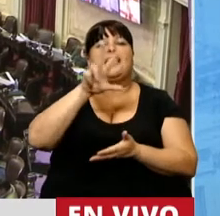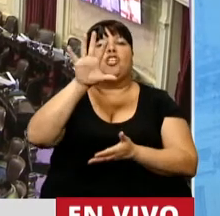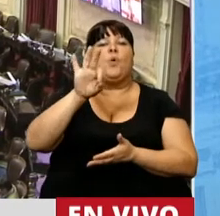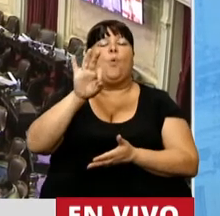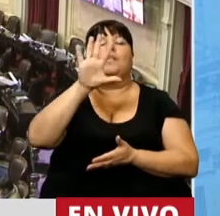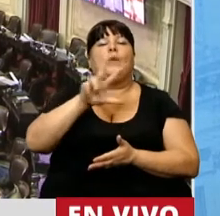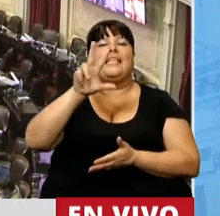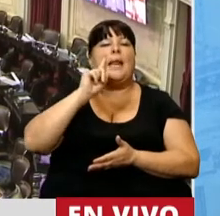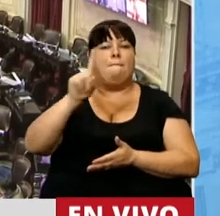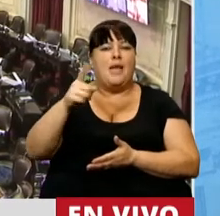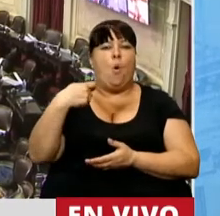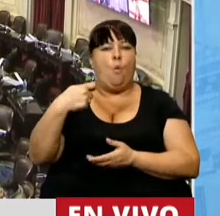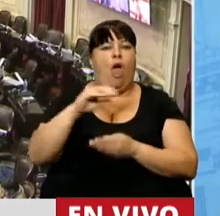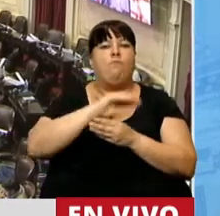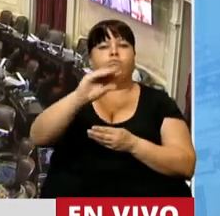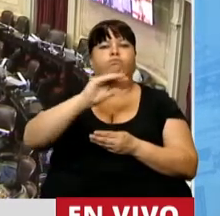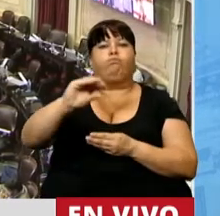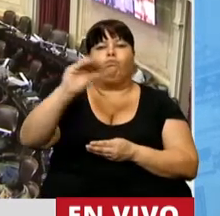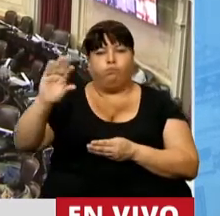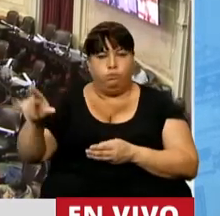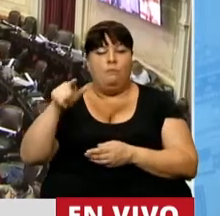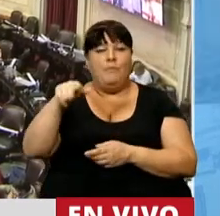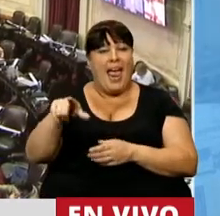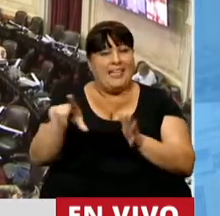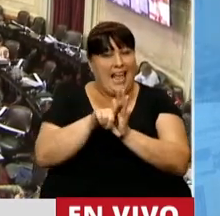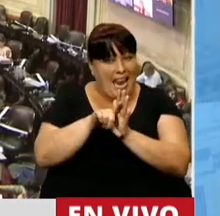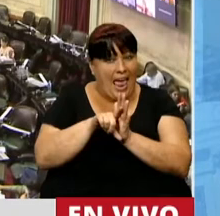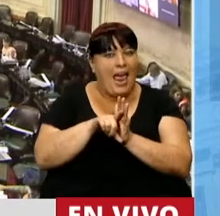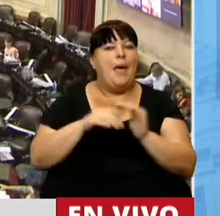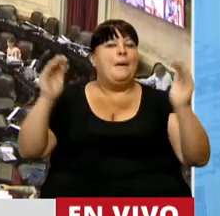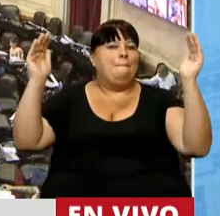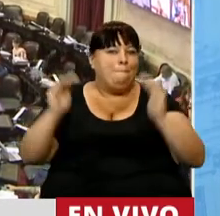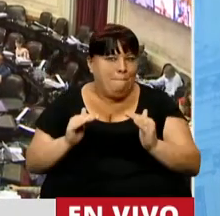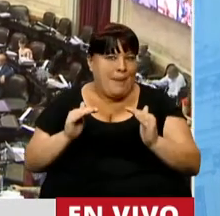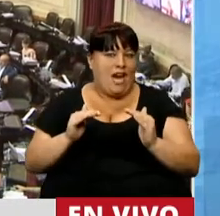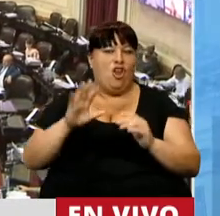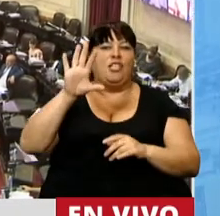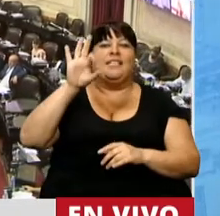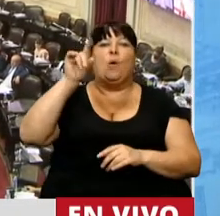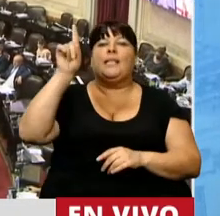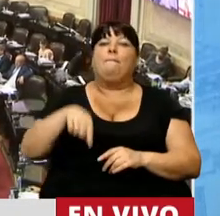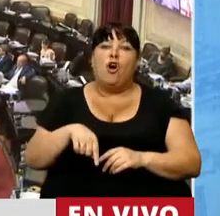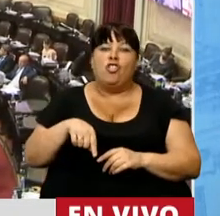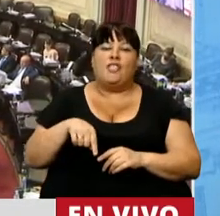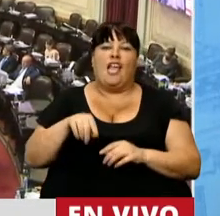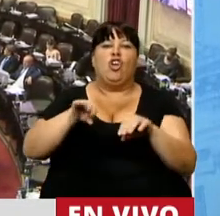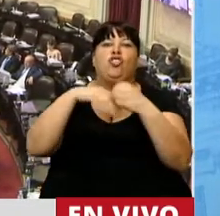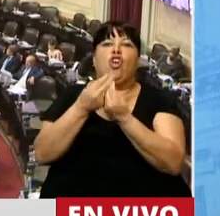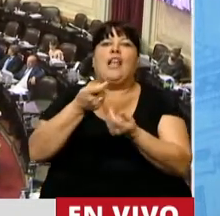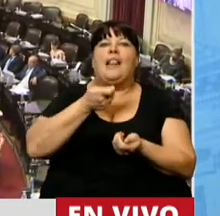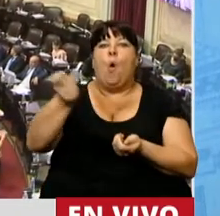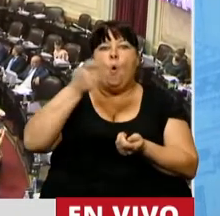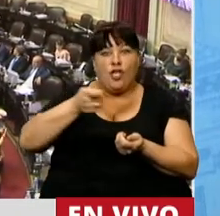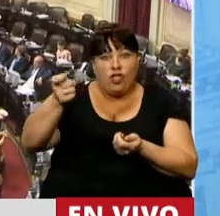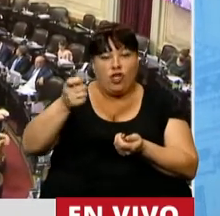1.353.000 jubilados con esta medida se pudo reducir a un 50 por ciento el número de demandas